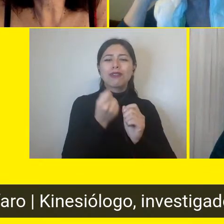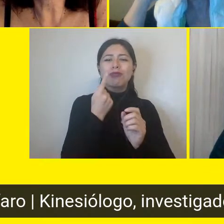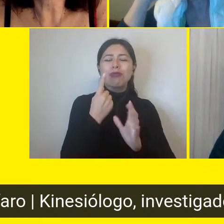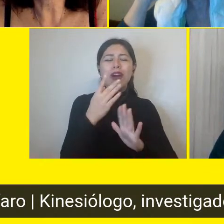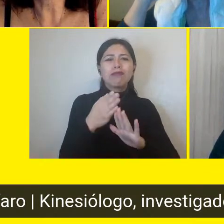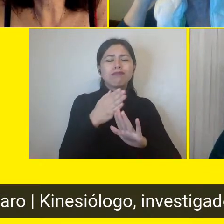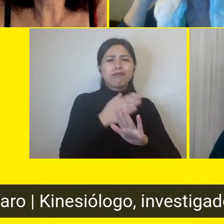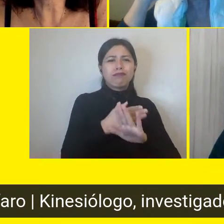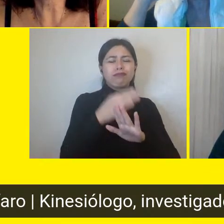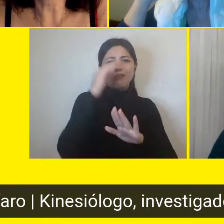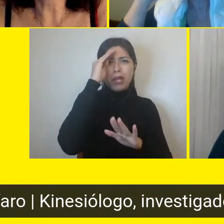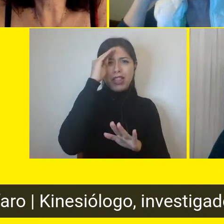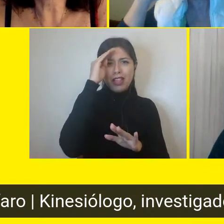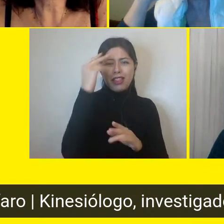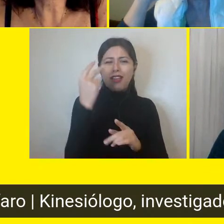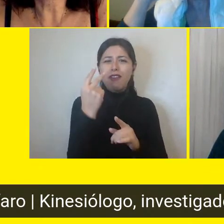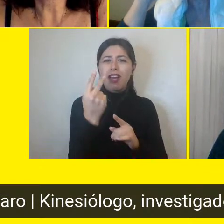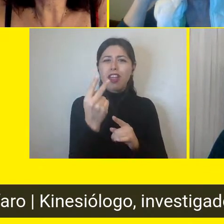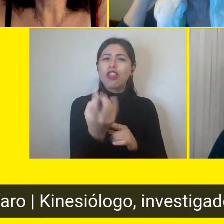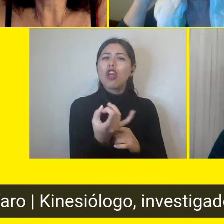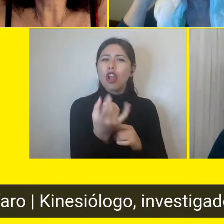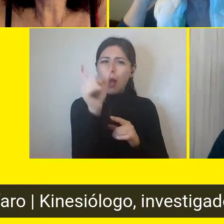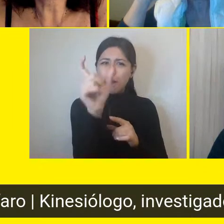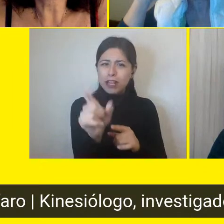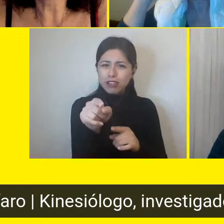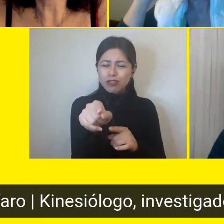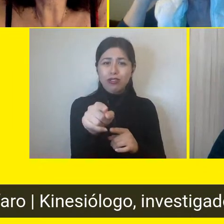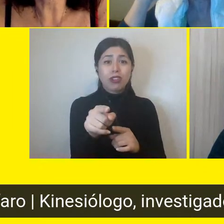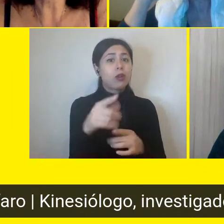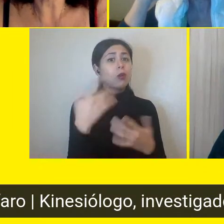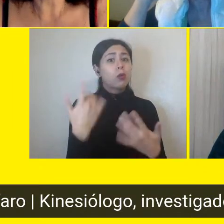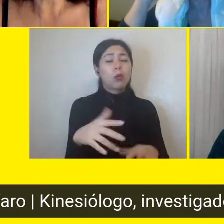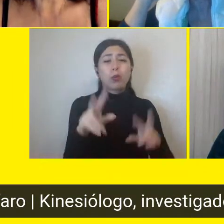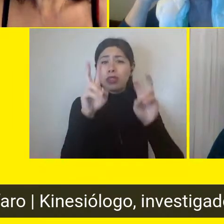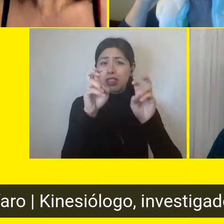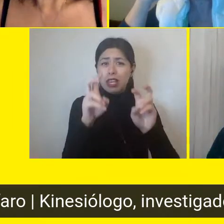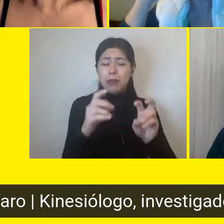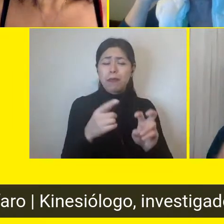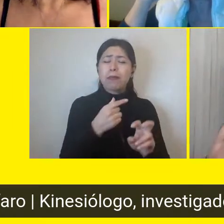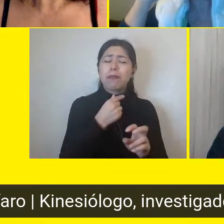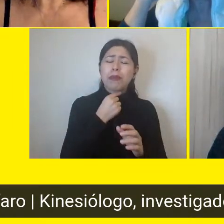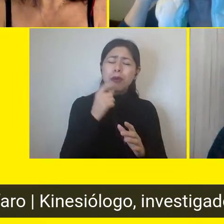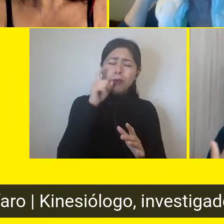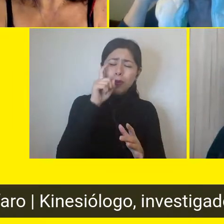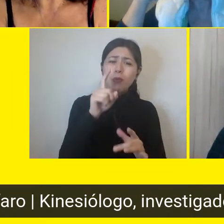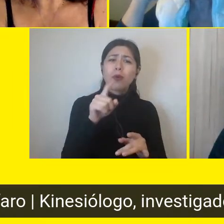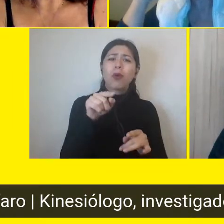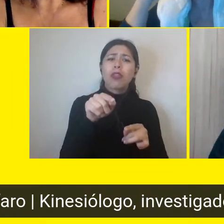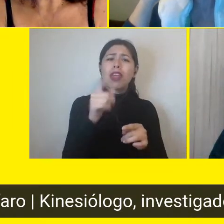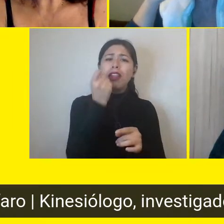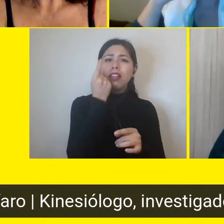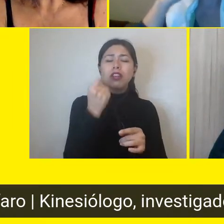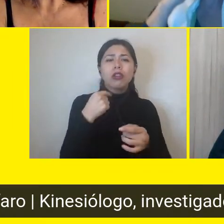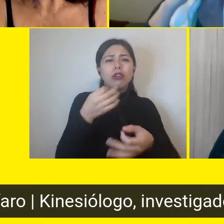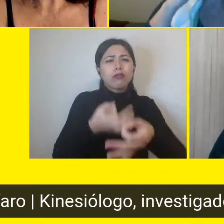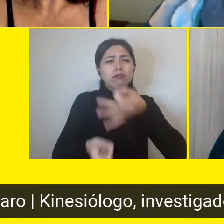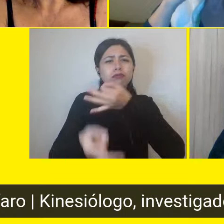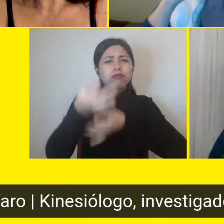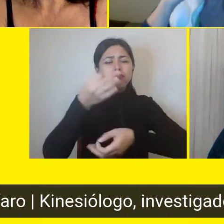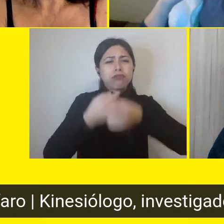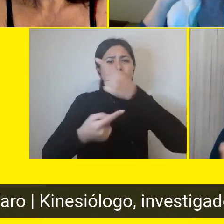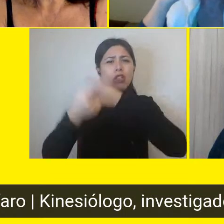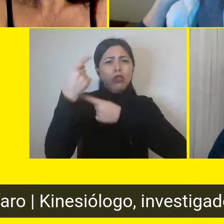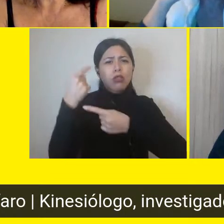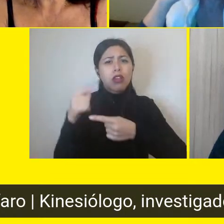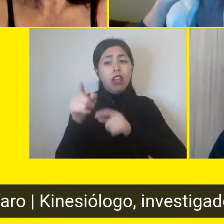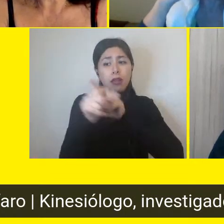el dolor de la persona. Entonces, es un temazo, a mí me encanta entender esto, y cada vez que escucho historia, sobre todo con